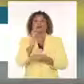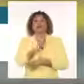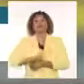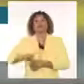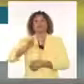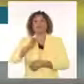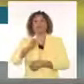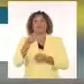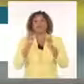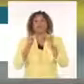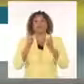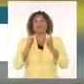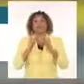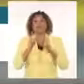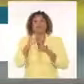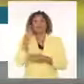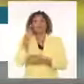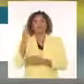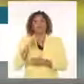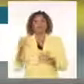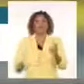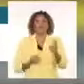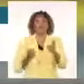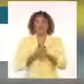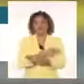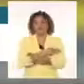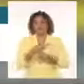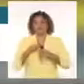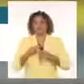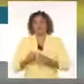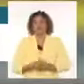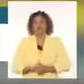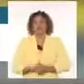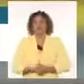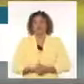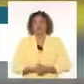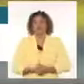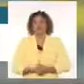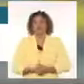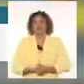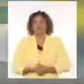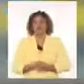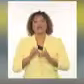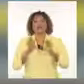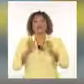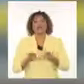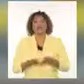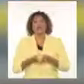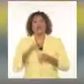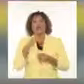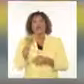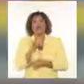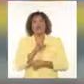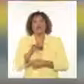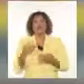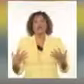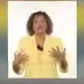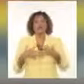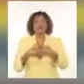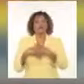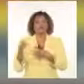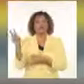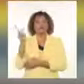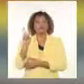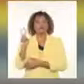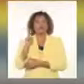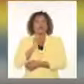reivindicando sus luchas históricas. En sentido similar, se pronunció el secretario ejecutivo de la Alianza Bolivariana para los